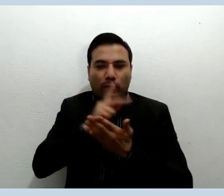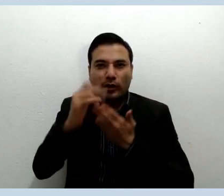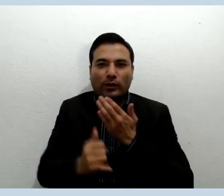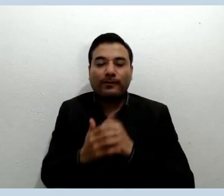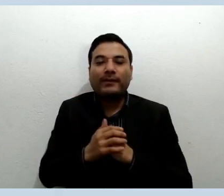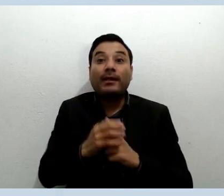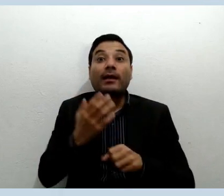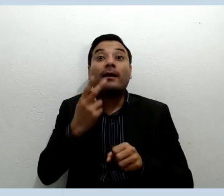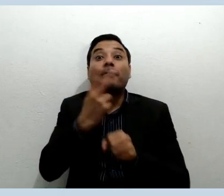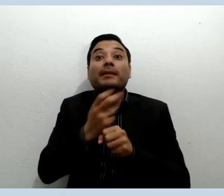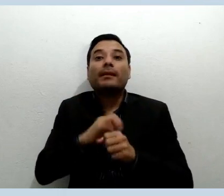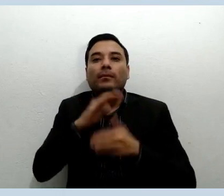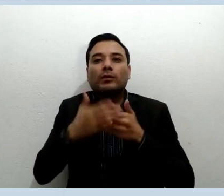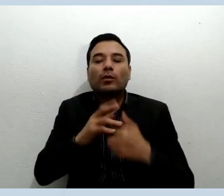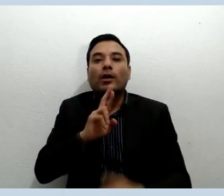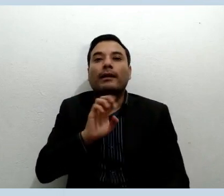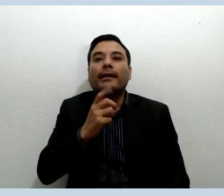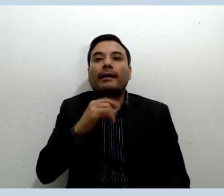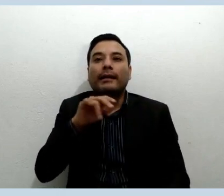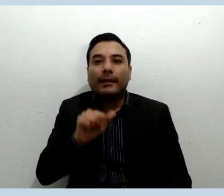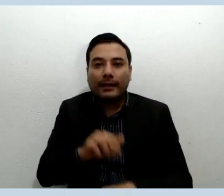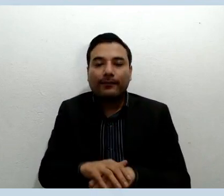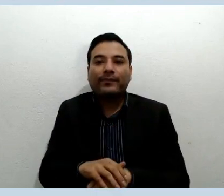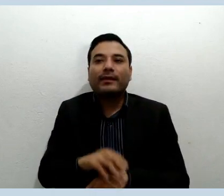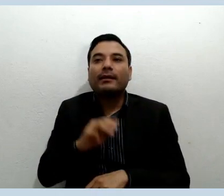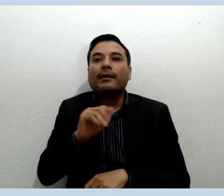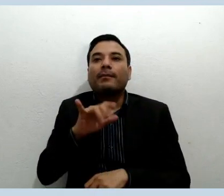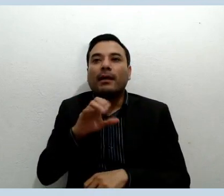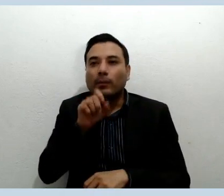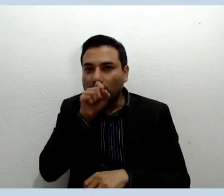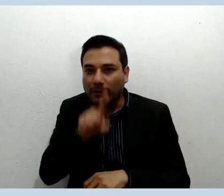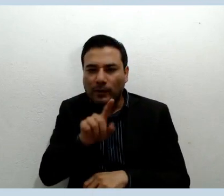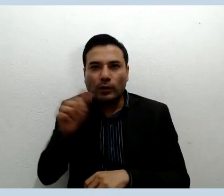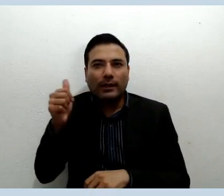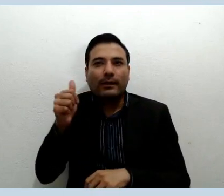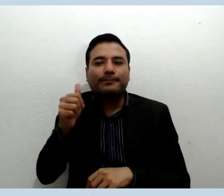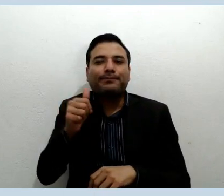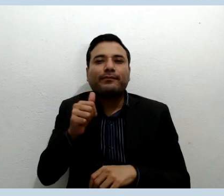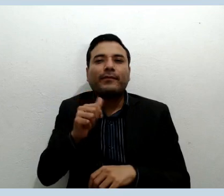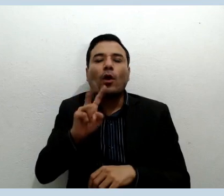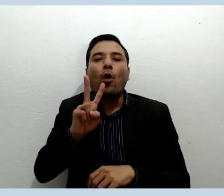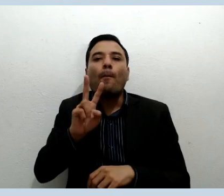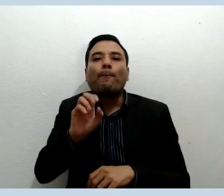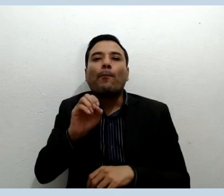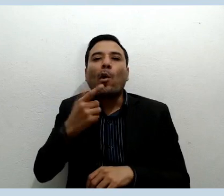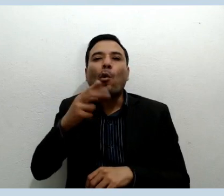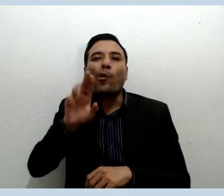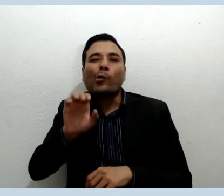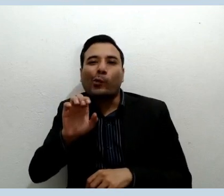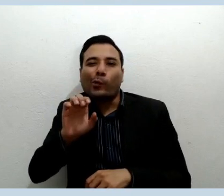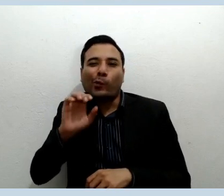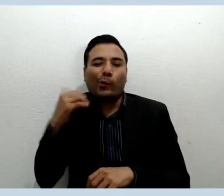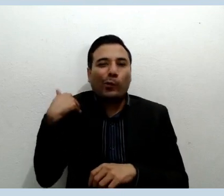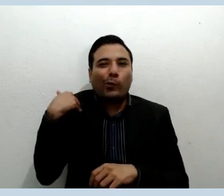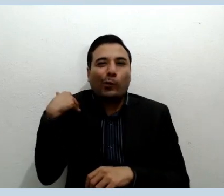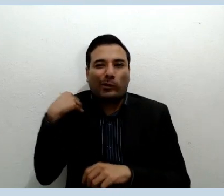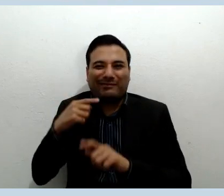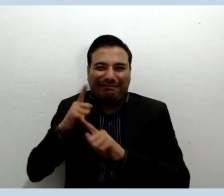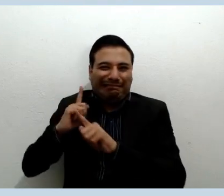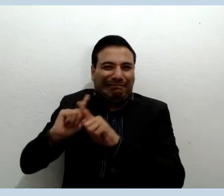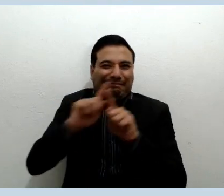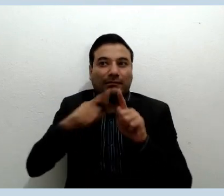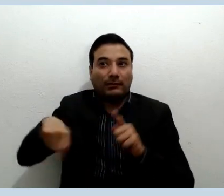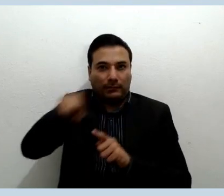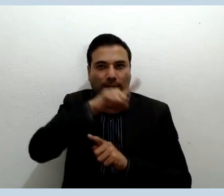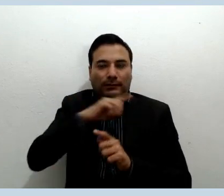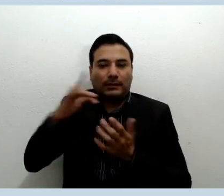Orozco a una a una voguera también Sí sí y apoyarnos en todo lo que se necesa para que eso sea